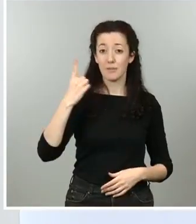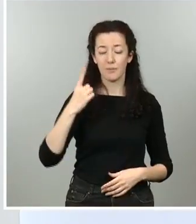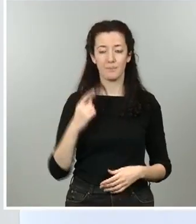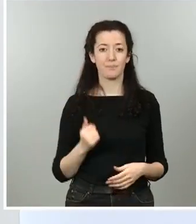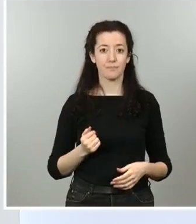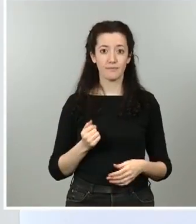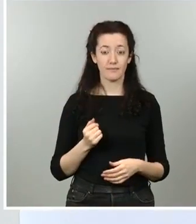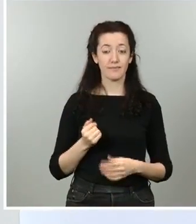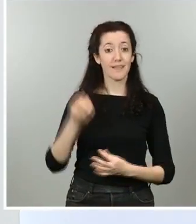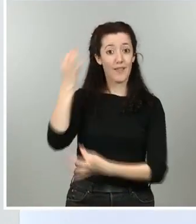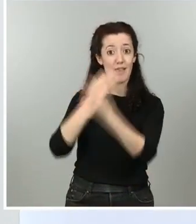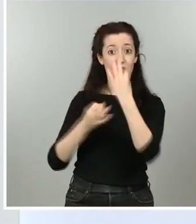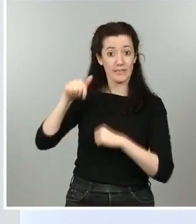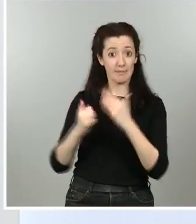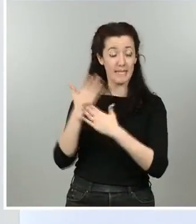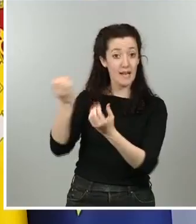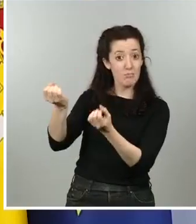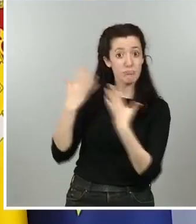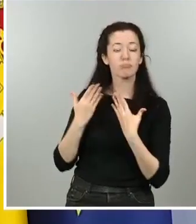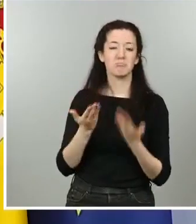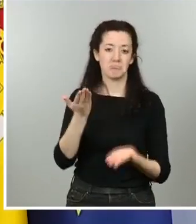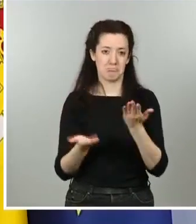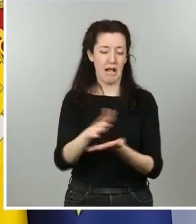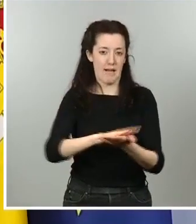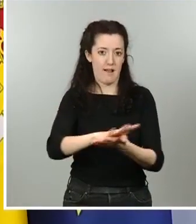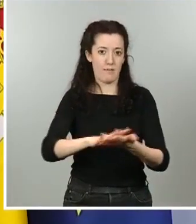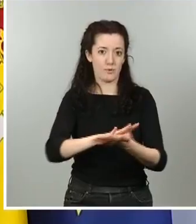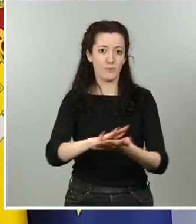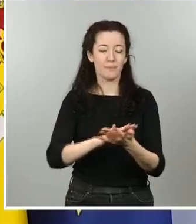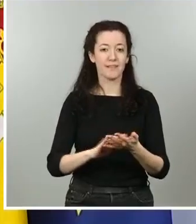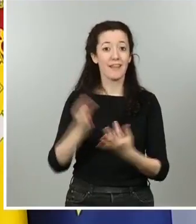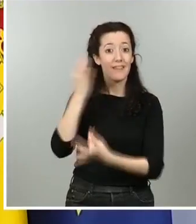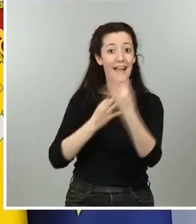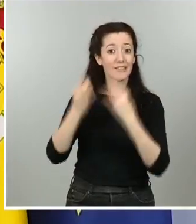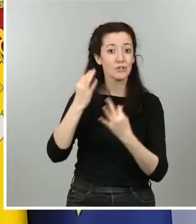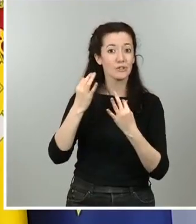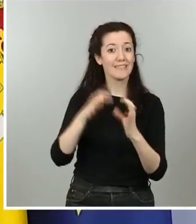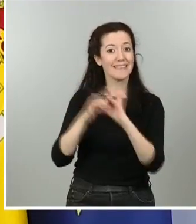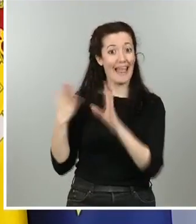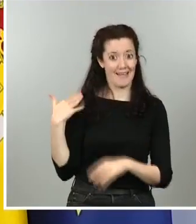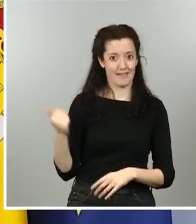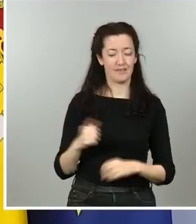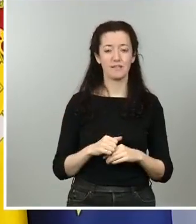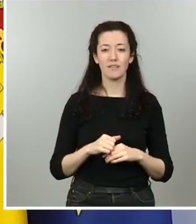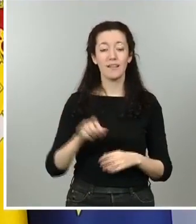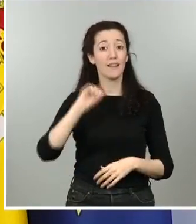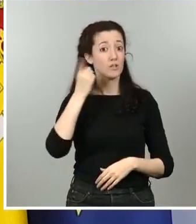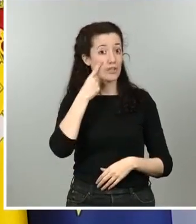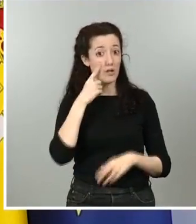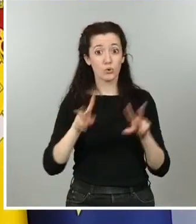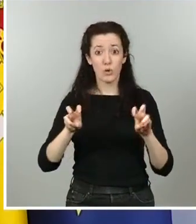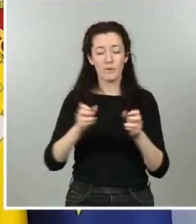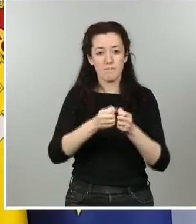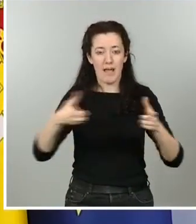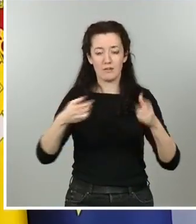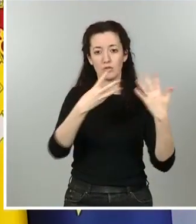hemos conocido esta mañana referidas al día de ayer. Como todos ustedes saben, ha habido un incremento de nuevos diagnosticados de 838